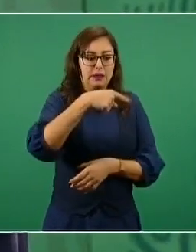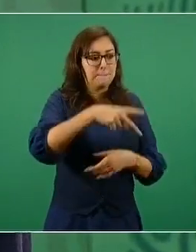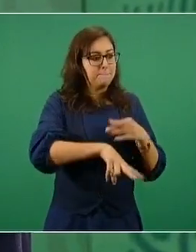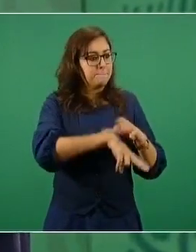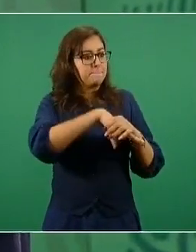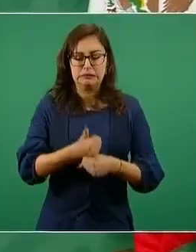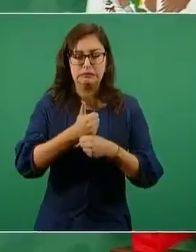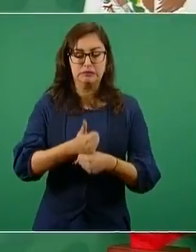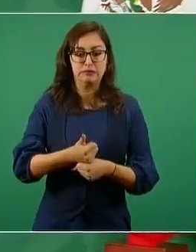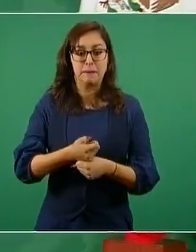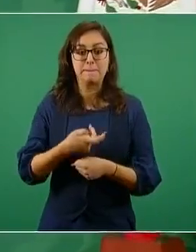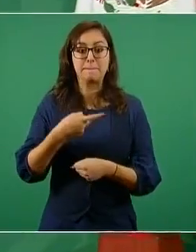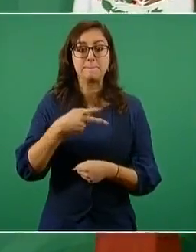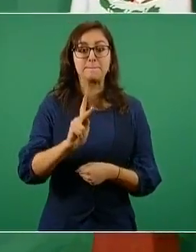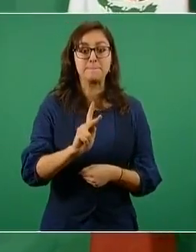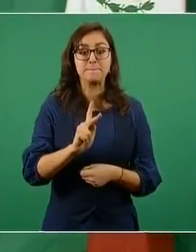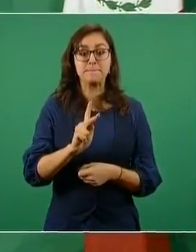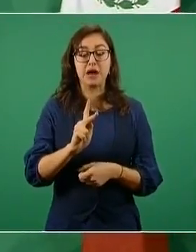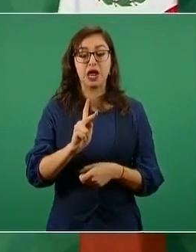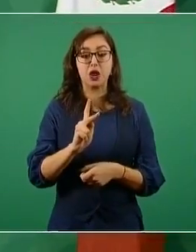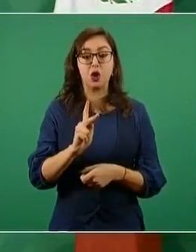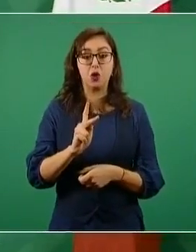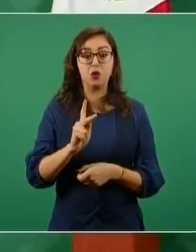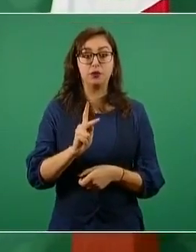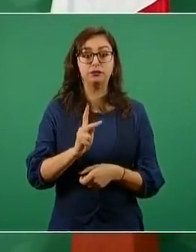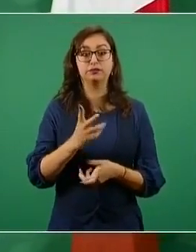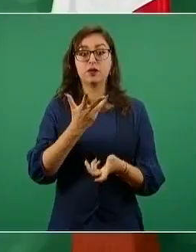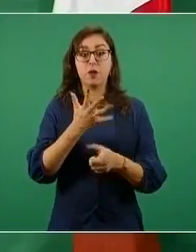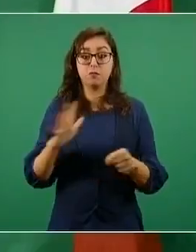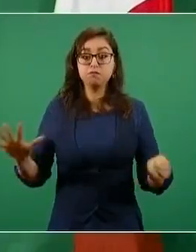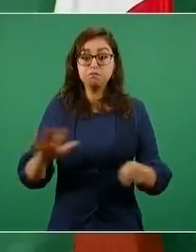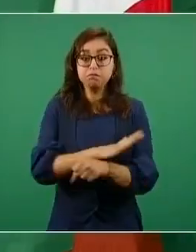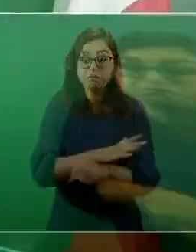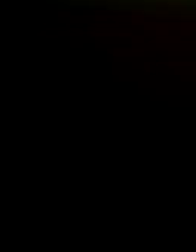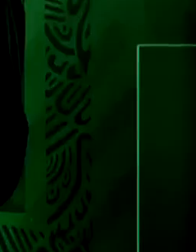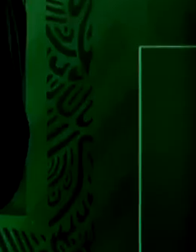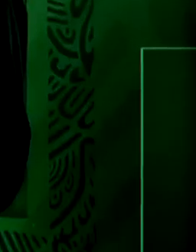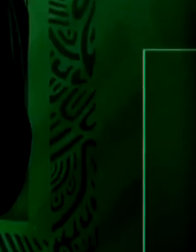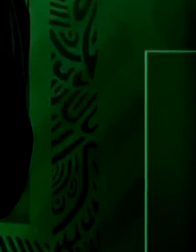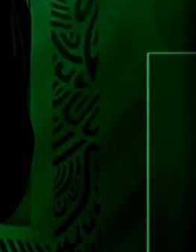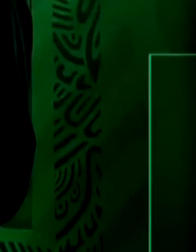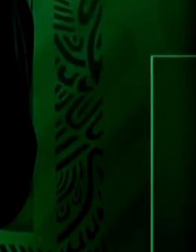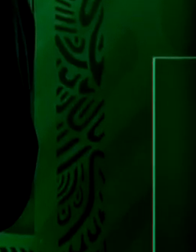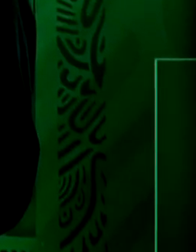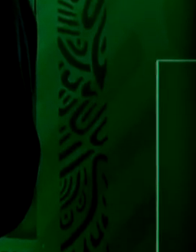los enfermos COVID. No han quedado pacientes sin atender.